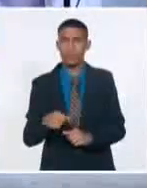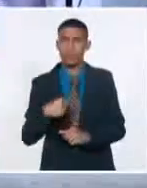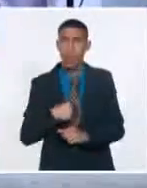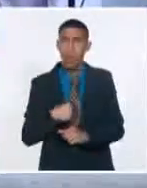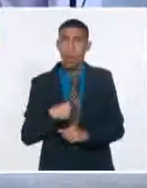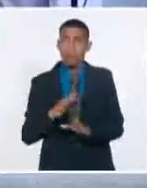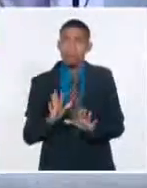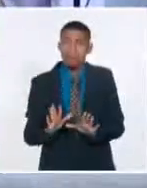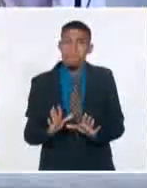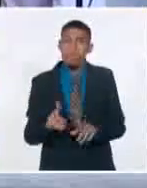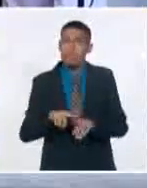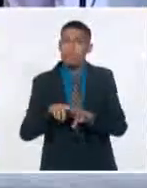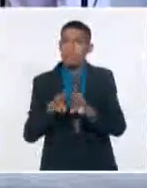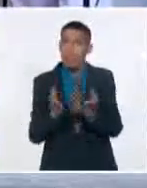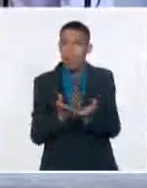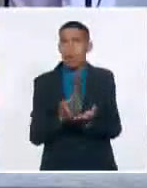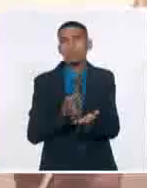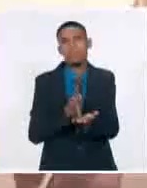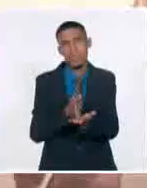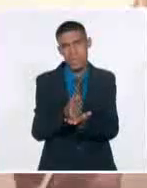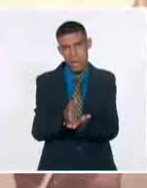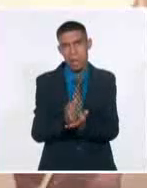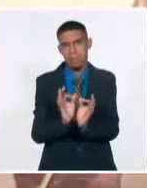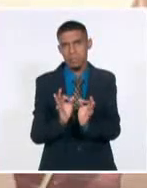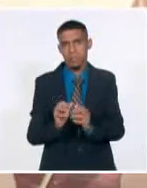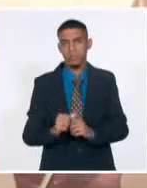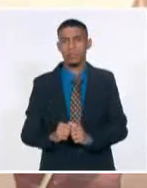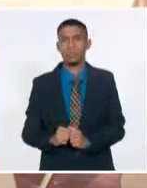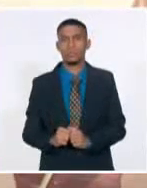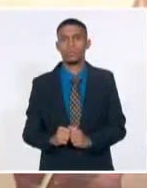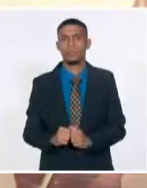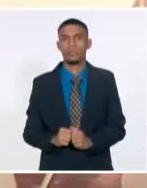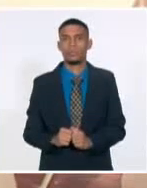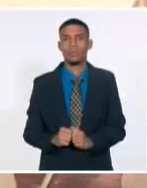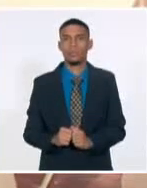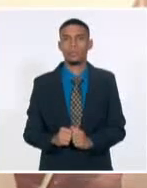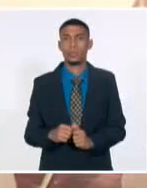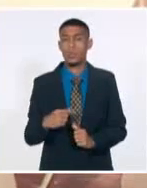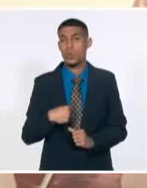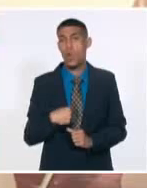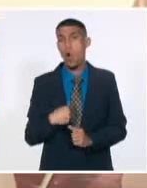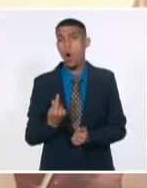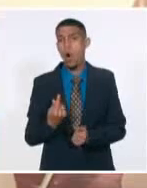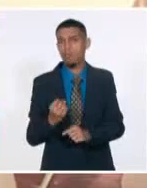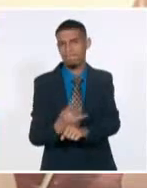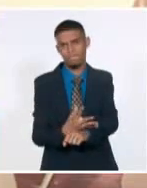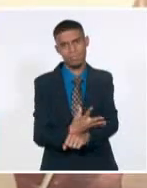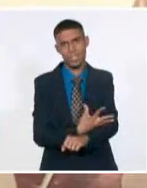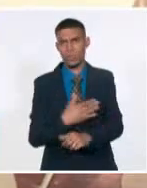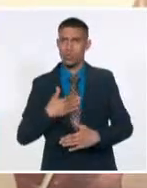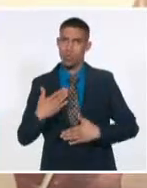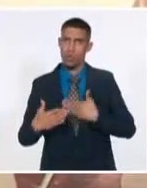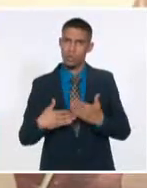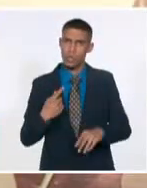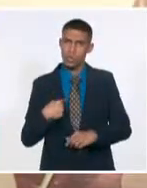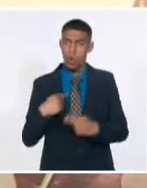esto se mantenga, todo esto siga. Y como continuador yo me siento muy feliz, muy contento